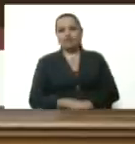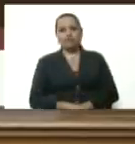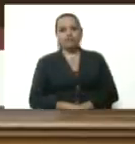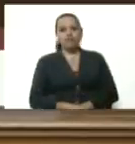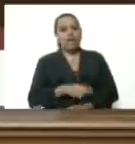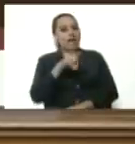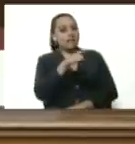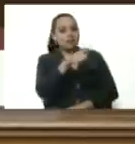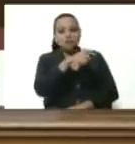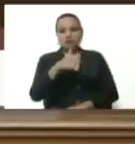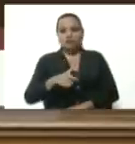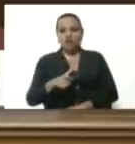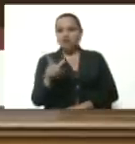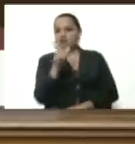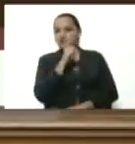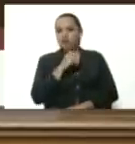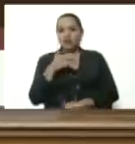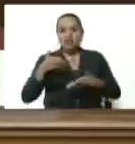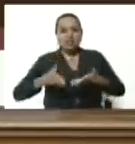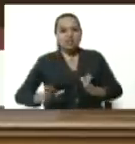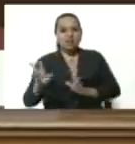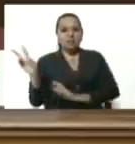son venezolanos ni venezolanas.